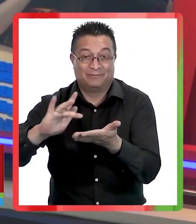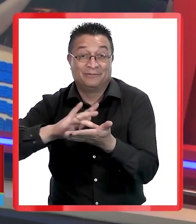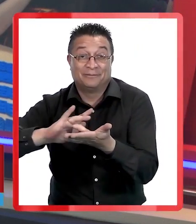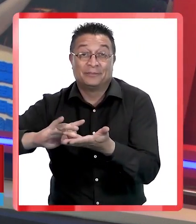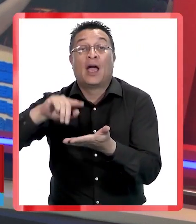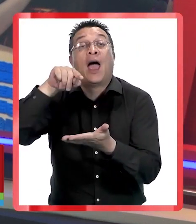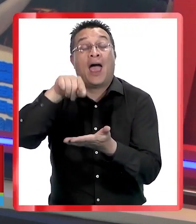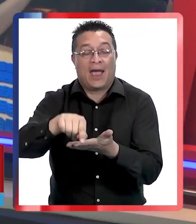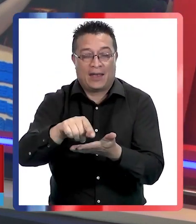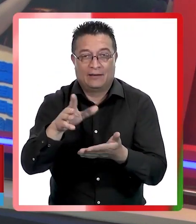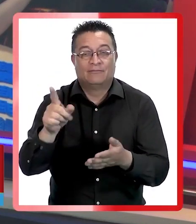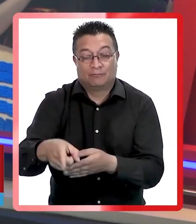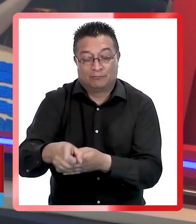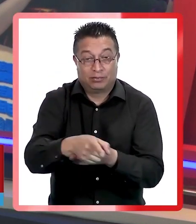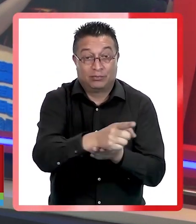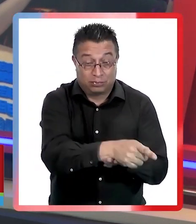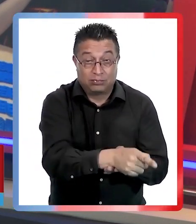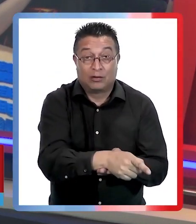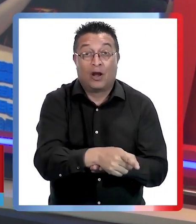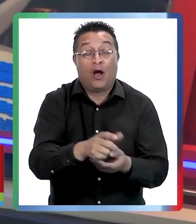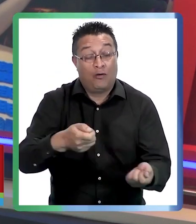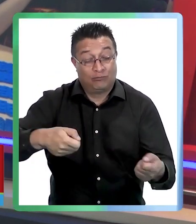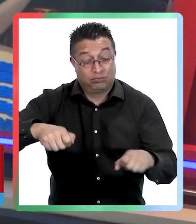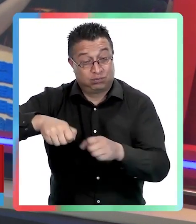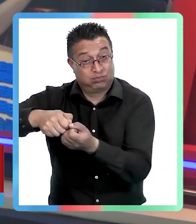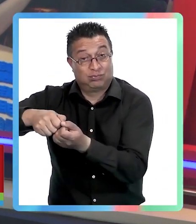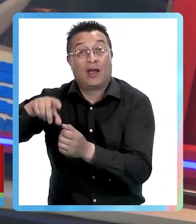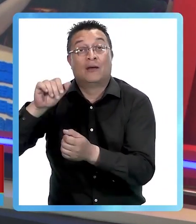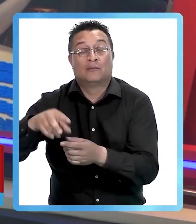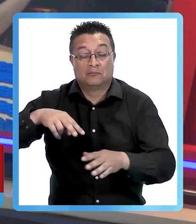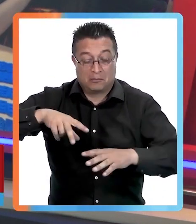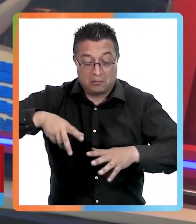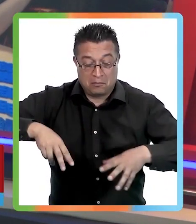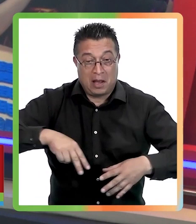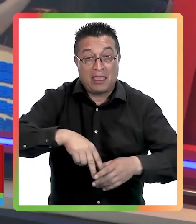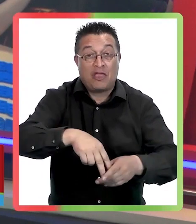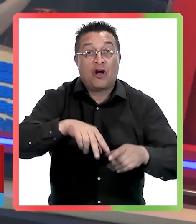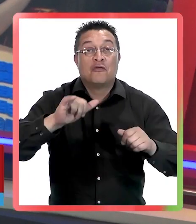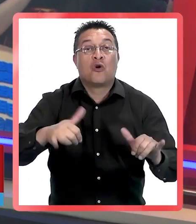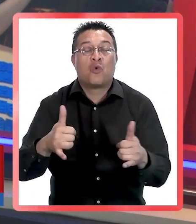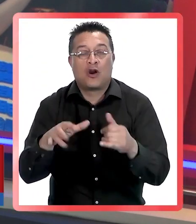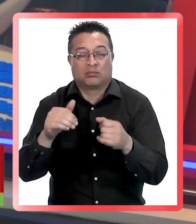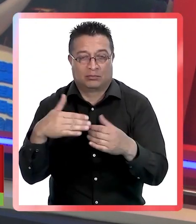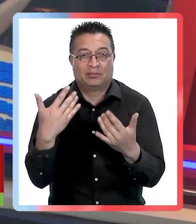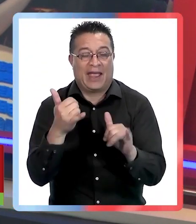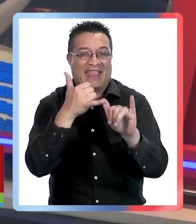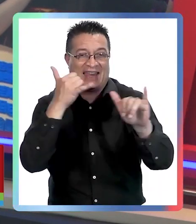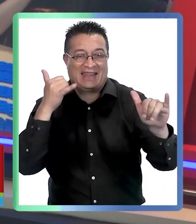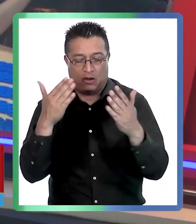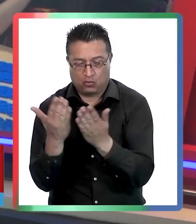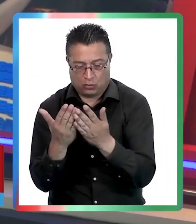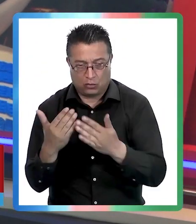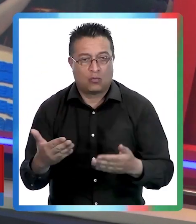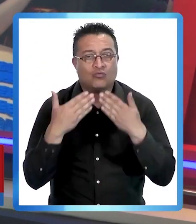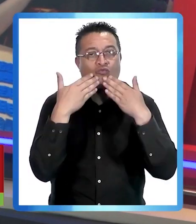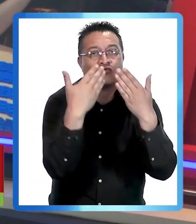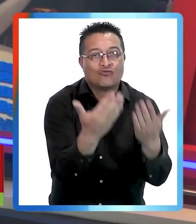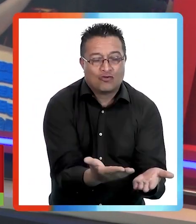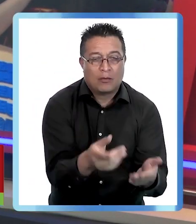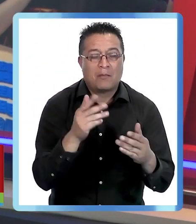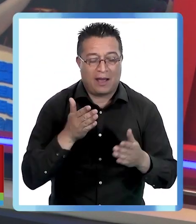bastones retráctiles andadores y juegos fueron creados por estudiantes de ingeniería que le permitirán a los pequeños